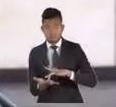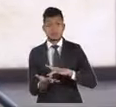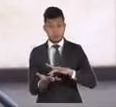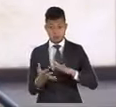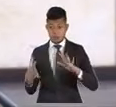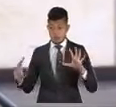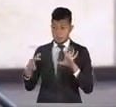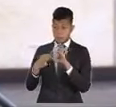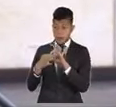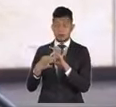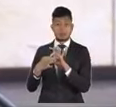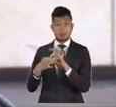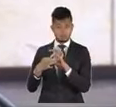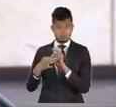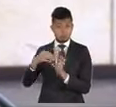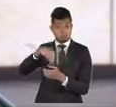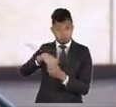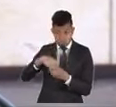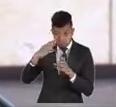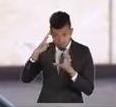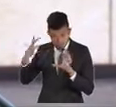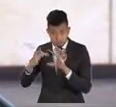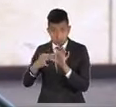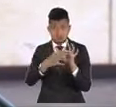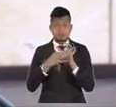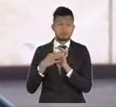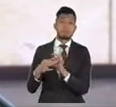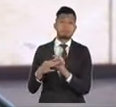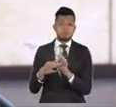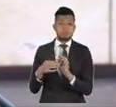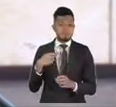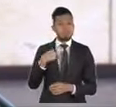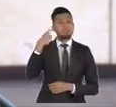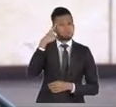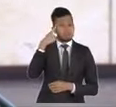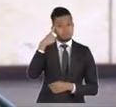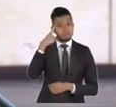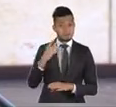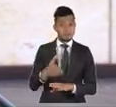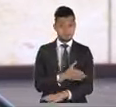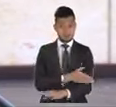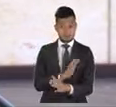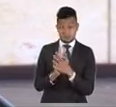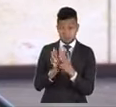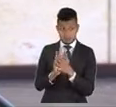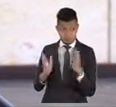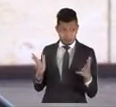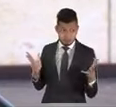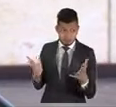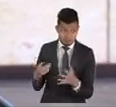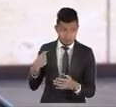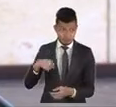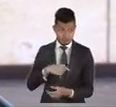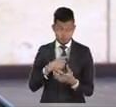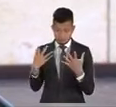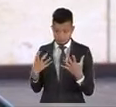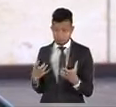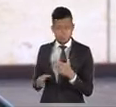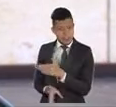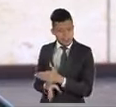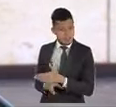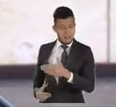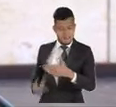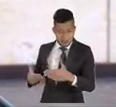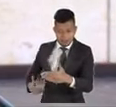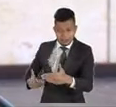de la alianza. Creo que, y me gustaría referirme dentro de nuestro aporte, cómo podríamos seguir avanzando, y tal vez quisiera